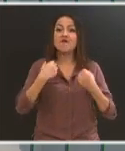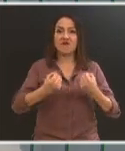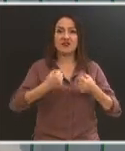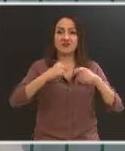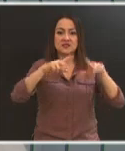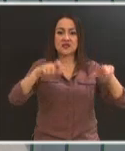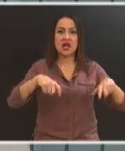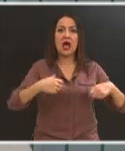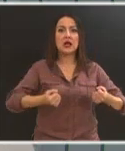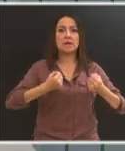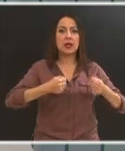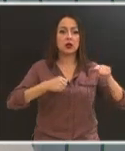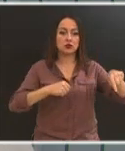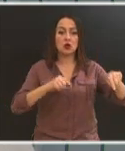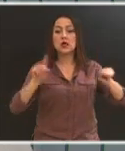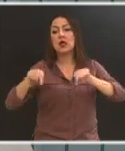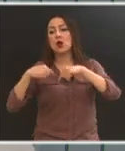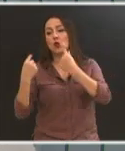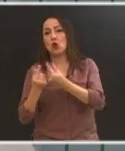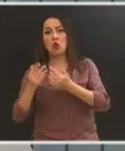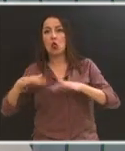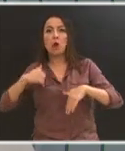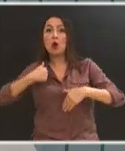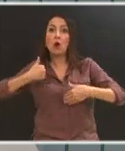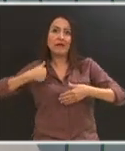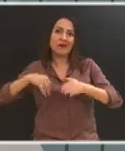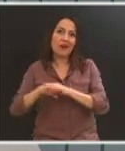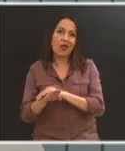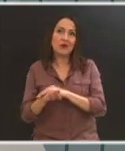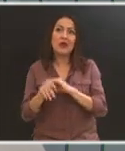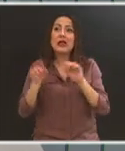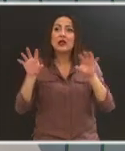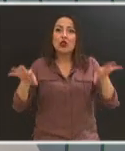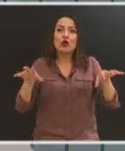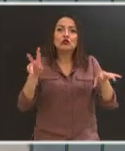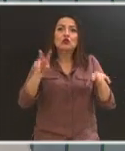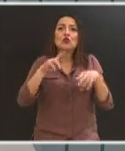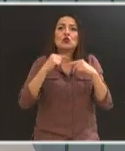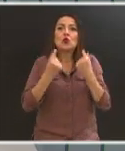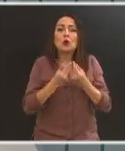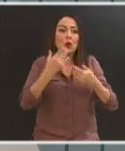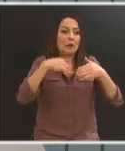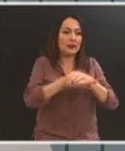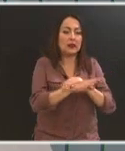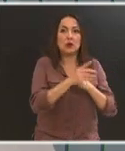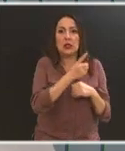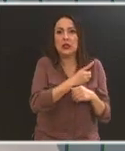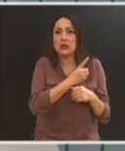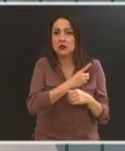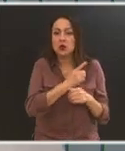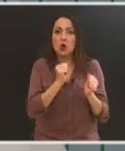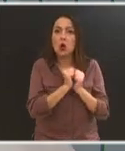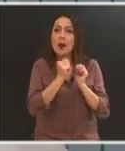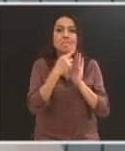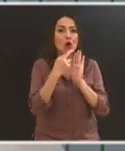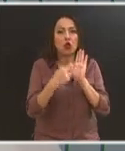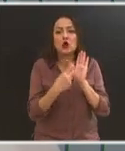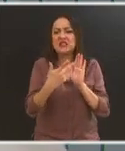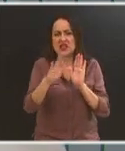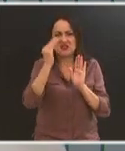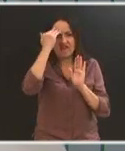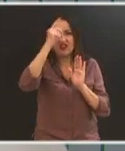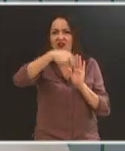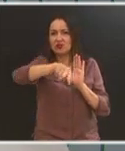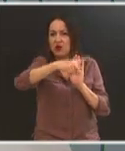el gimnasio y el grupo que aún no había ingresado. Ese grupo lo metimos en dirección con el protocolo, ya ellos saben qué